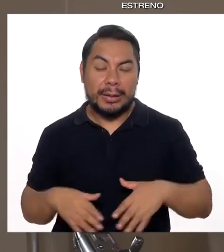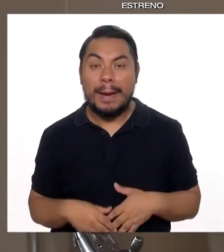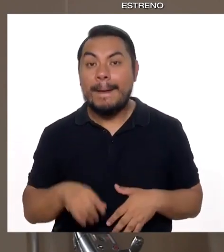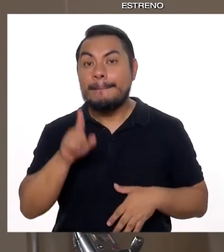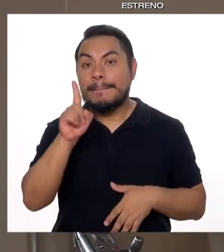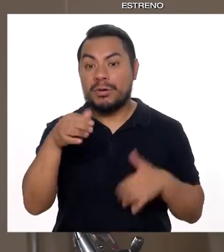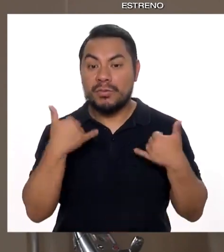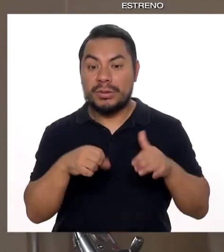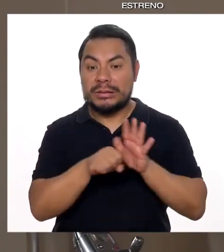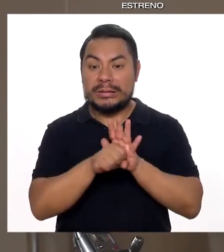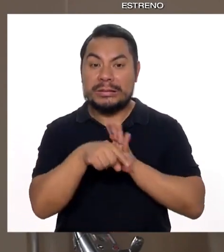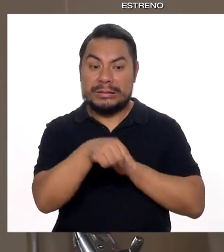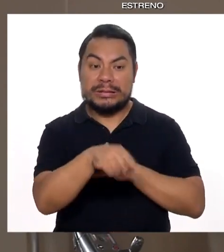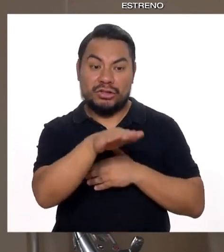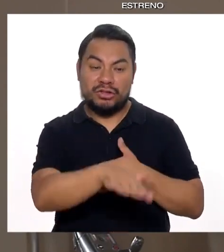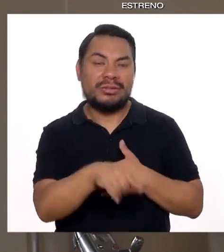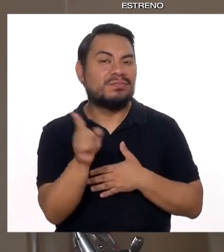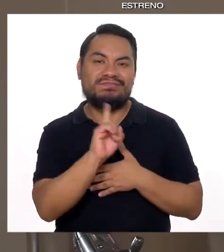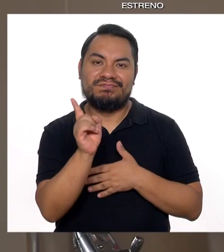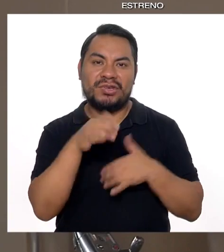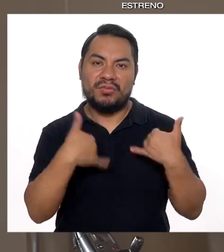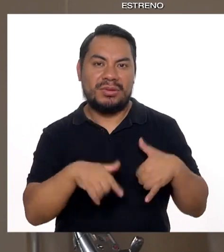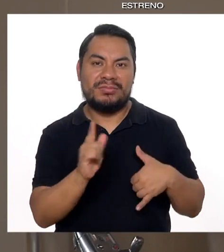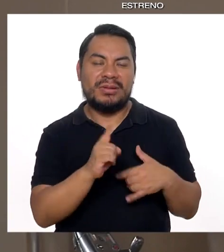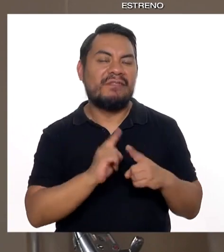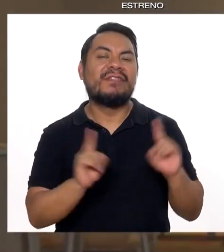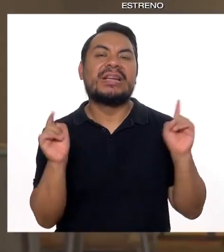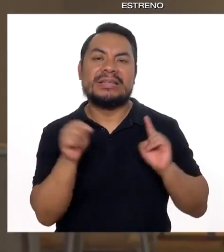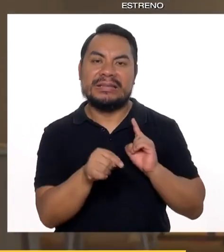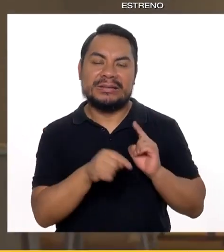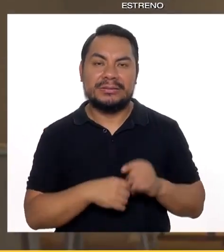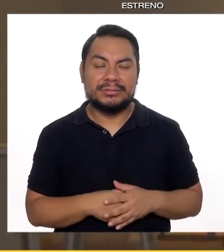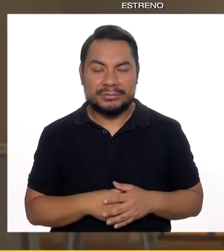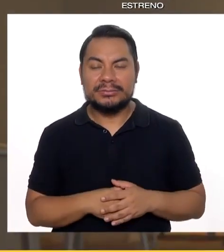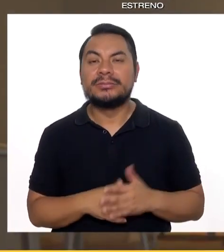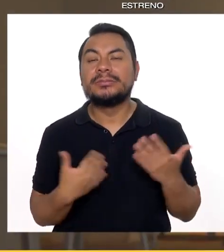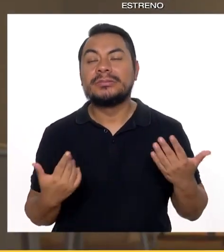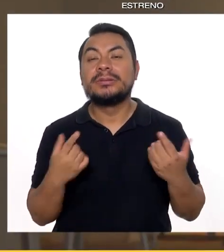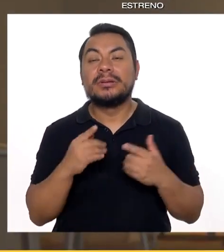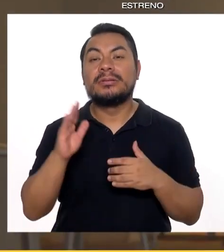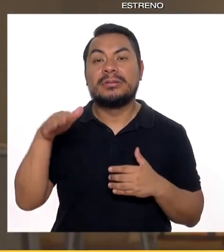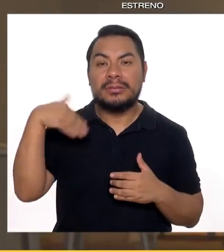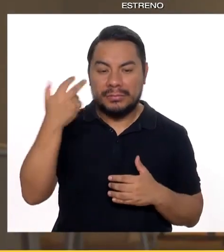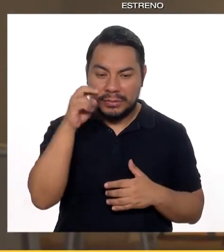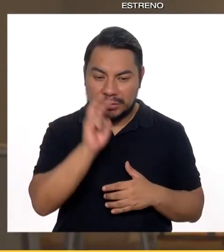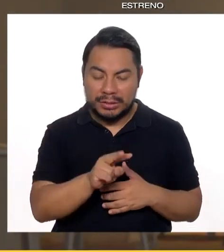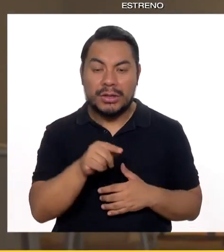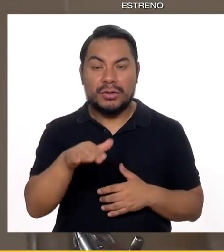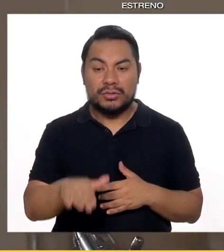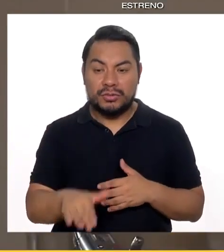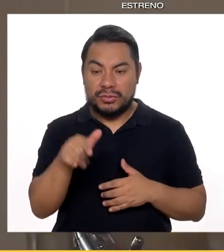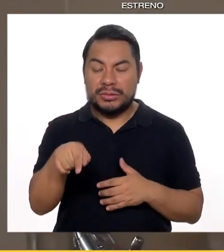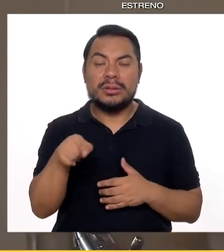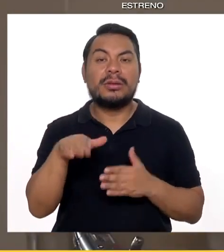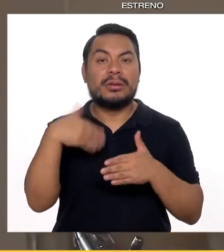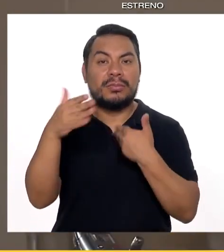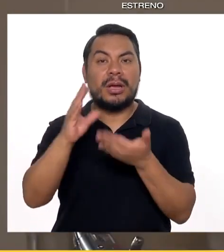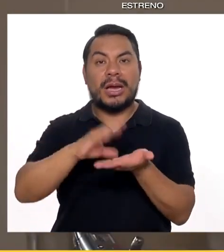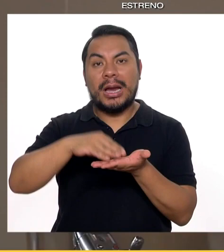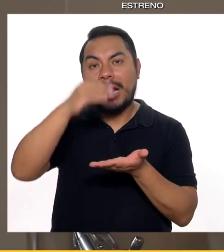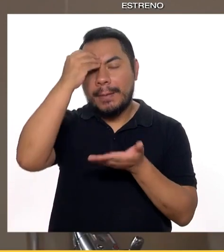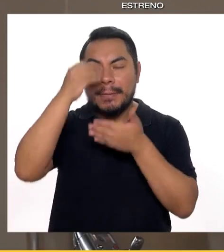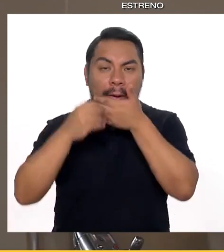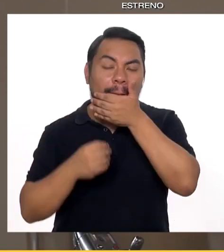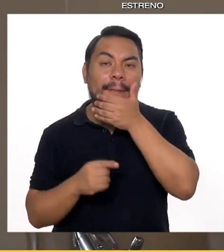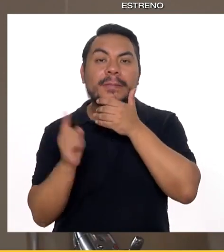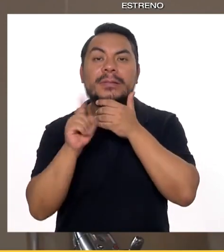simbólico normalmente tampoco se da en un principio. Es algo que posteriormente el niño va a poder aprender,